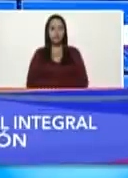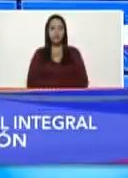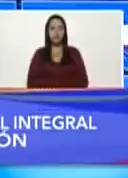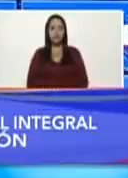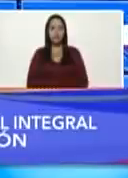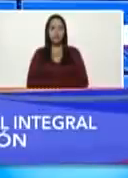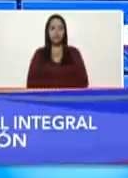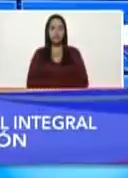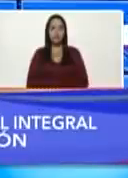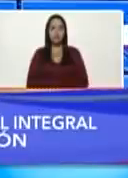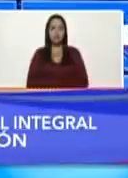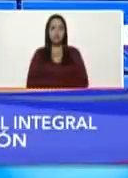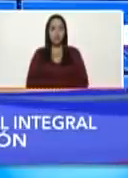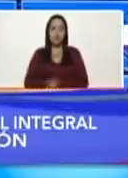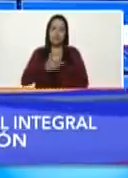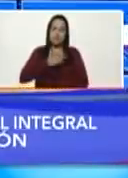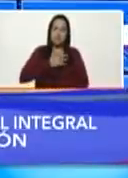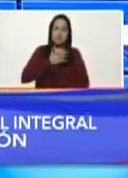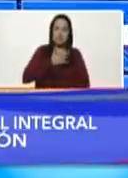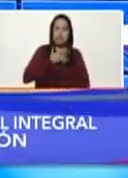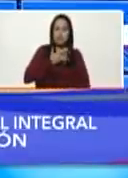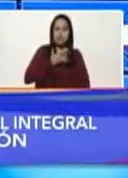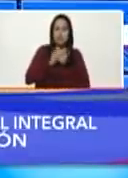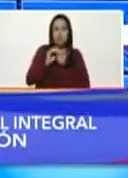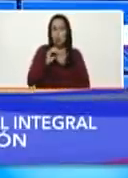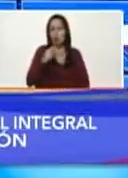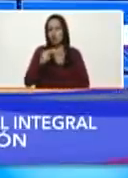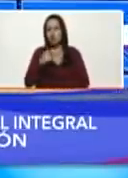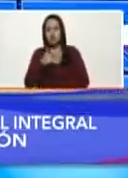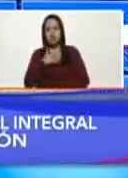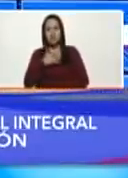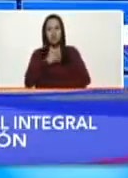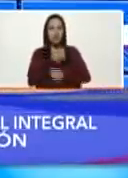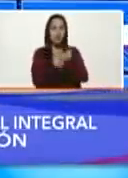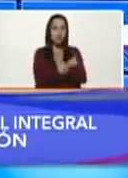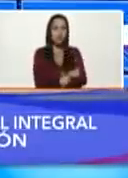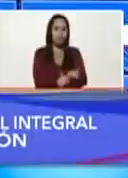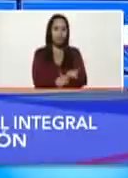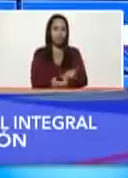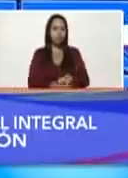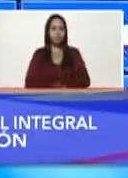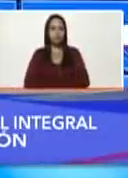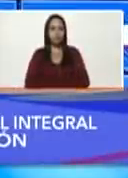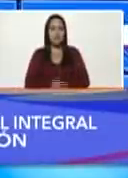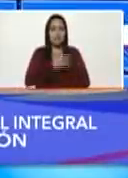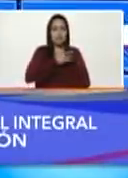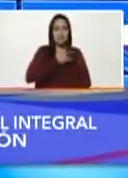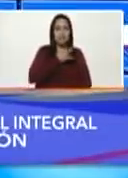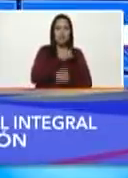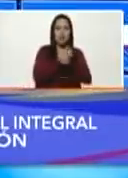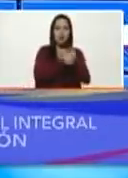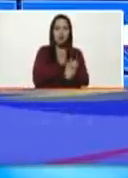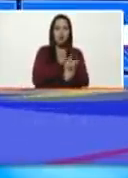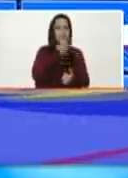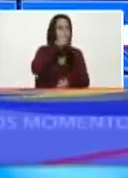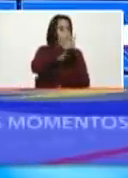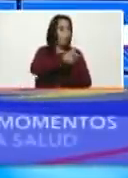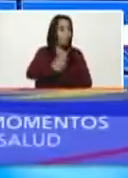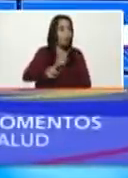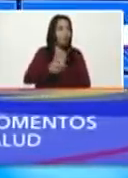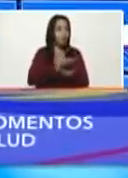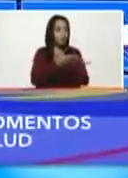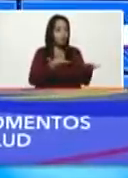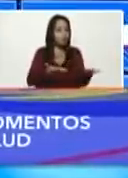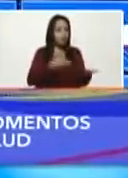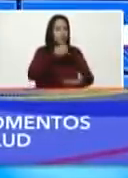Si siento o no siento amor. Si siento amor por nuestro pueblo, por